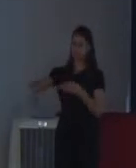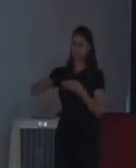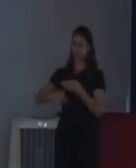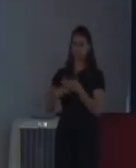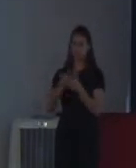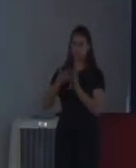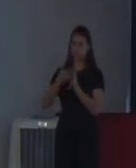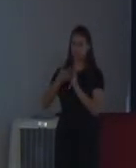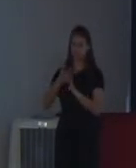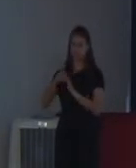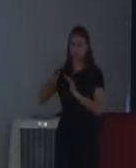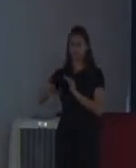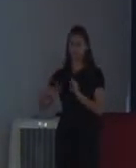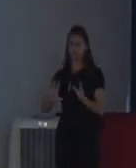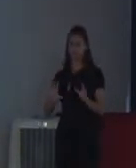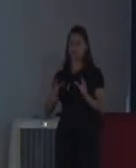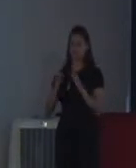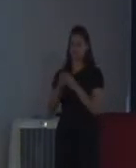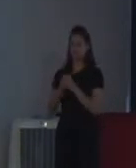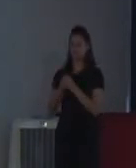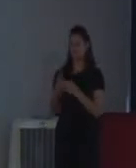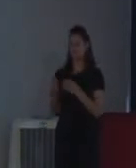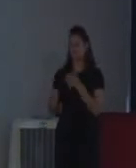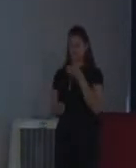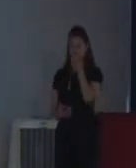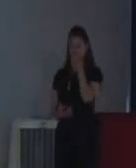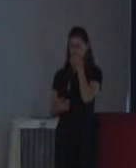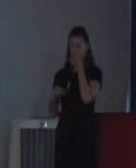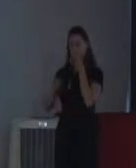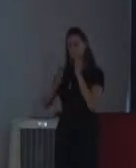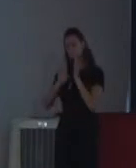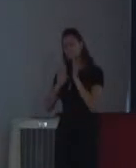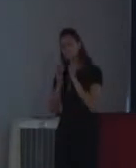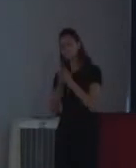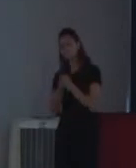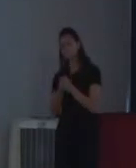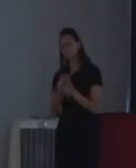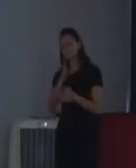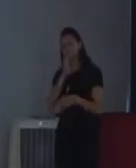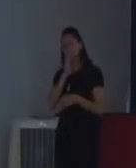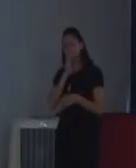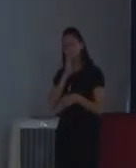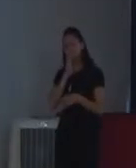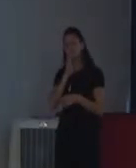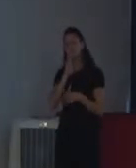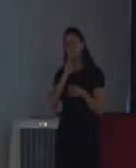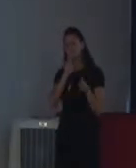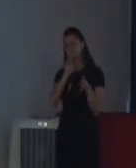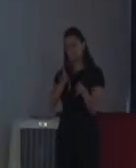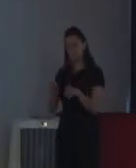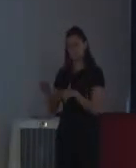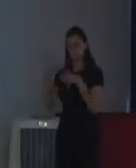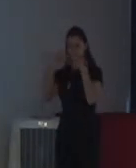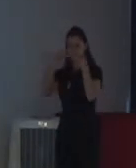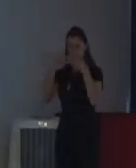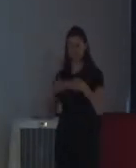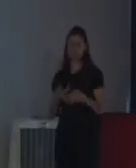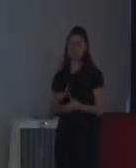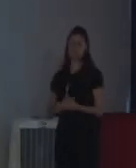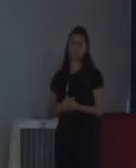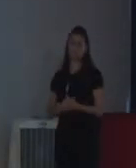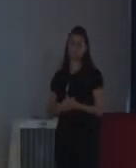seminario, ¿sí? Y es la inclusión de quiénes, de las personas discapacitadas, que